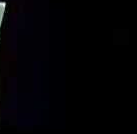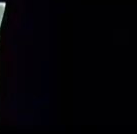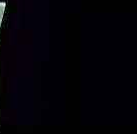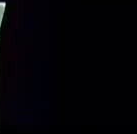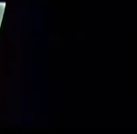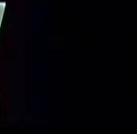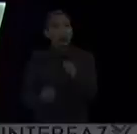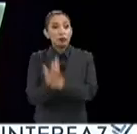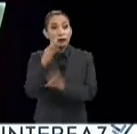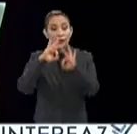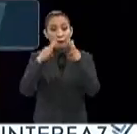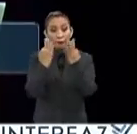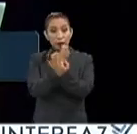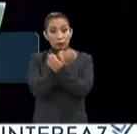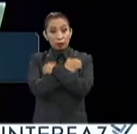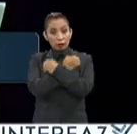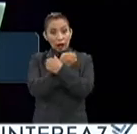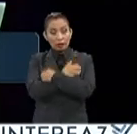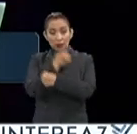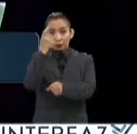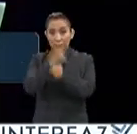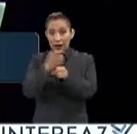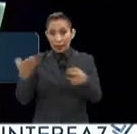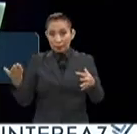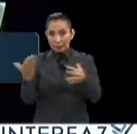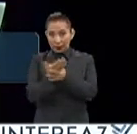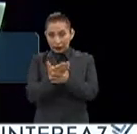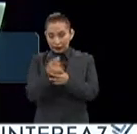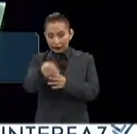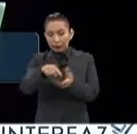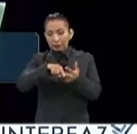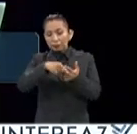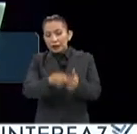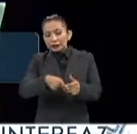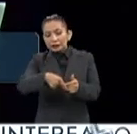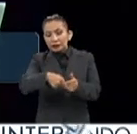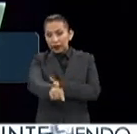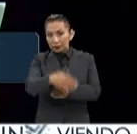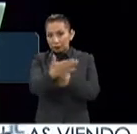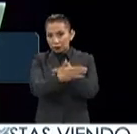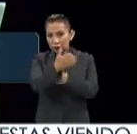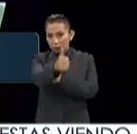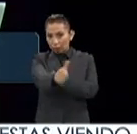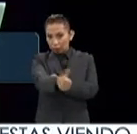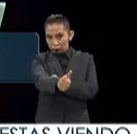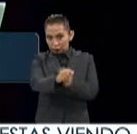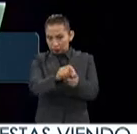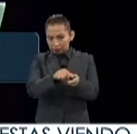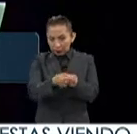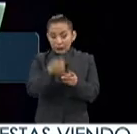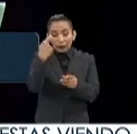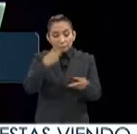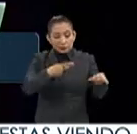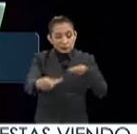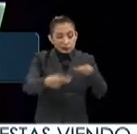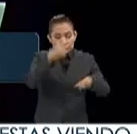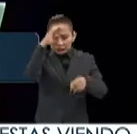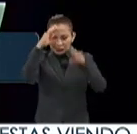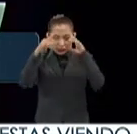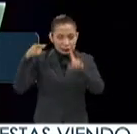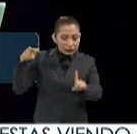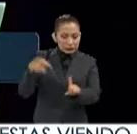El nuevo modelo educativo, cuya primera etapa se pondrá en marcha a partir del próximo agosto, diseñado y